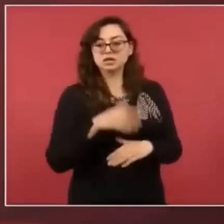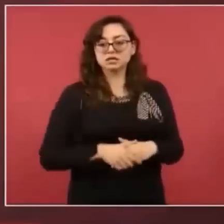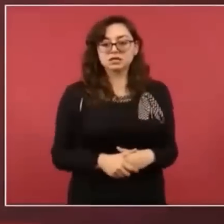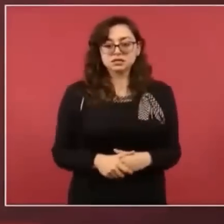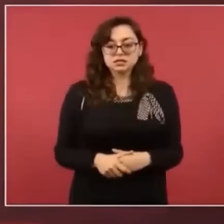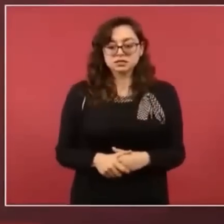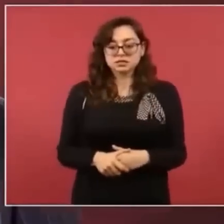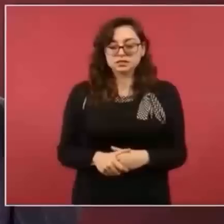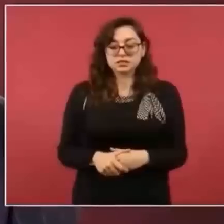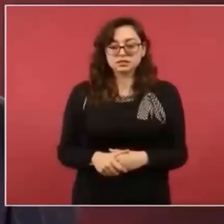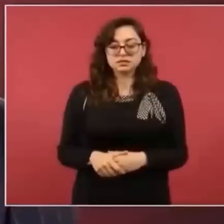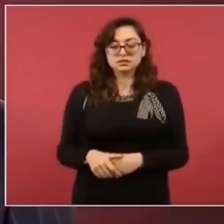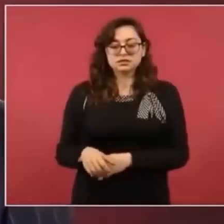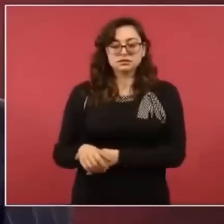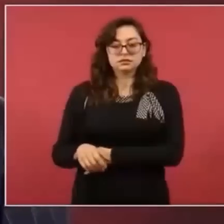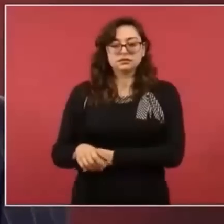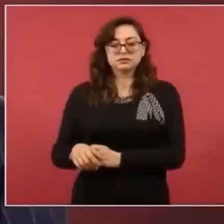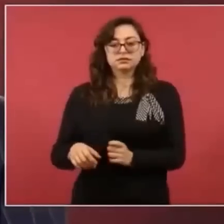que se vaya el embajador?